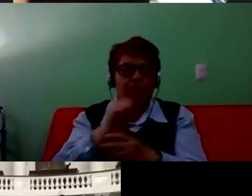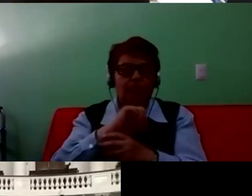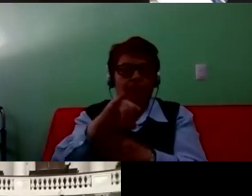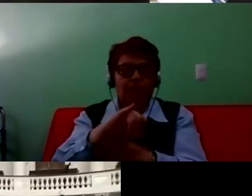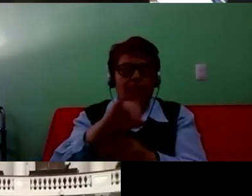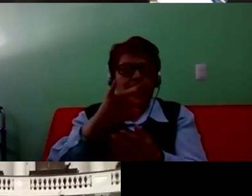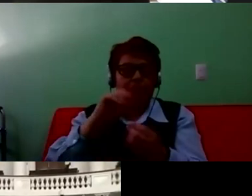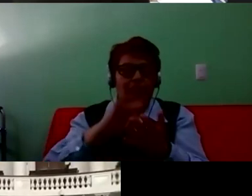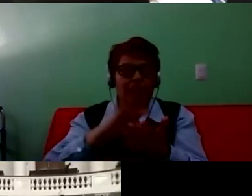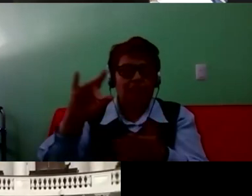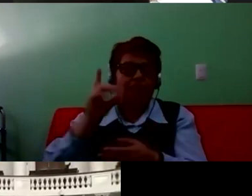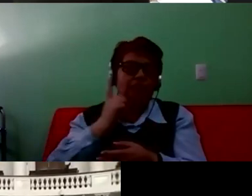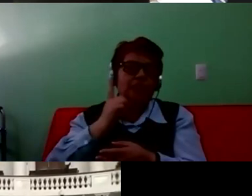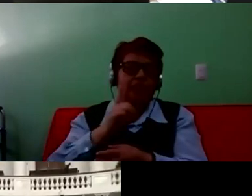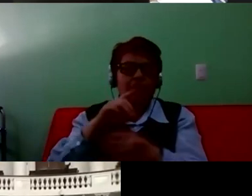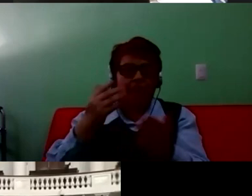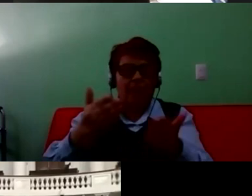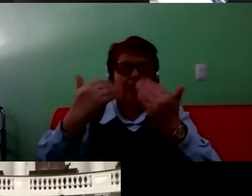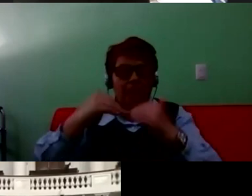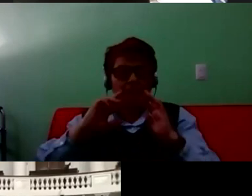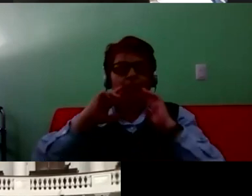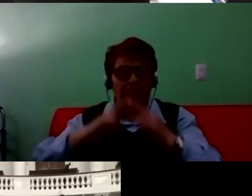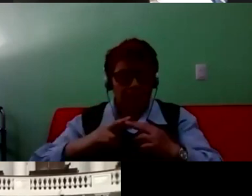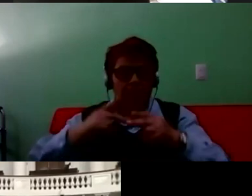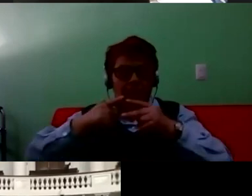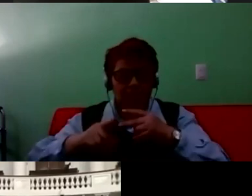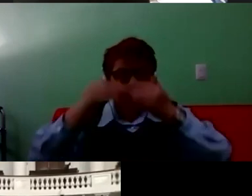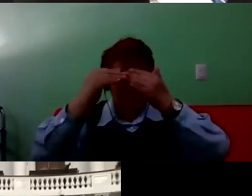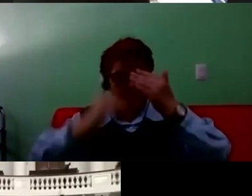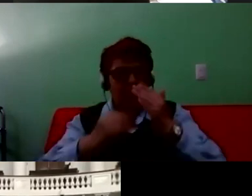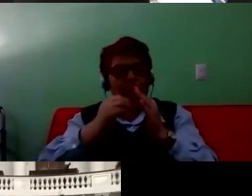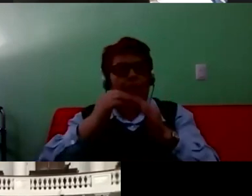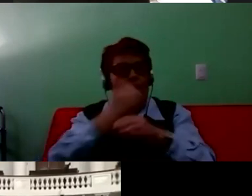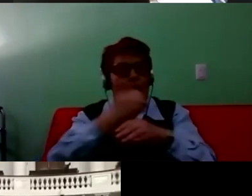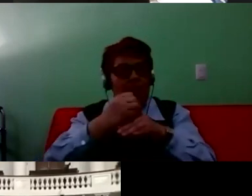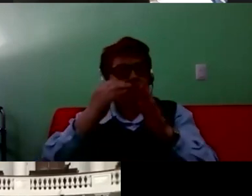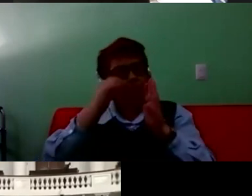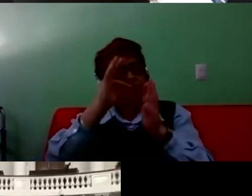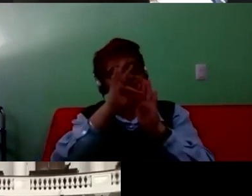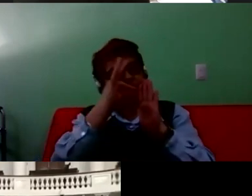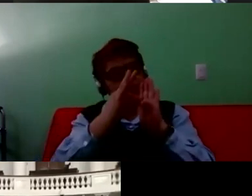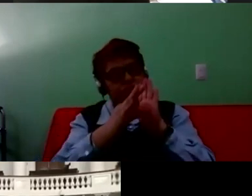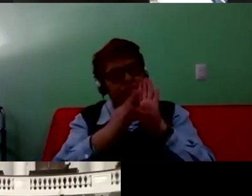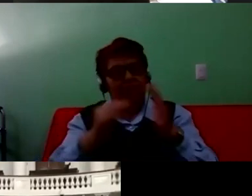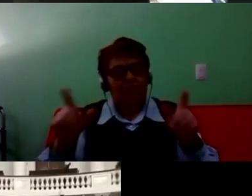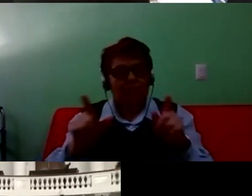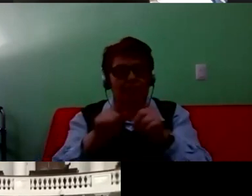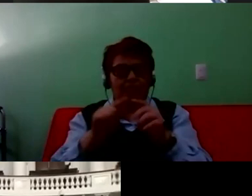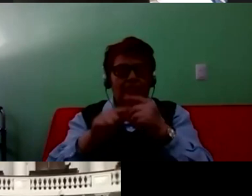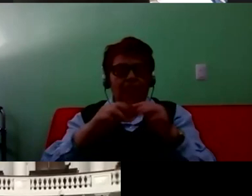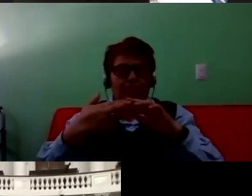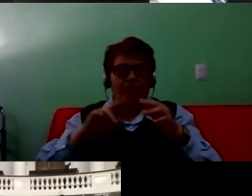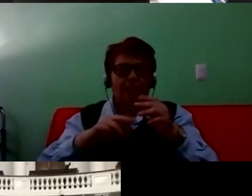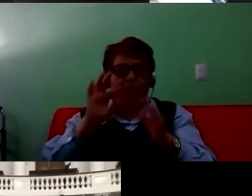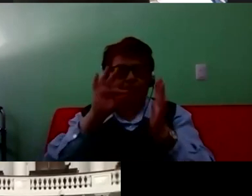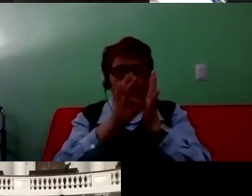Muchas gracias, diputado. Damos ahora sí continuación al orden del día. Por economía procesal y al guardar estrecha relación los